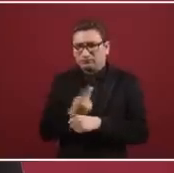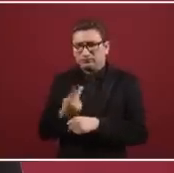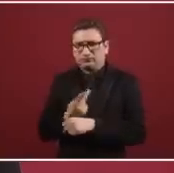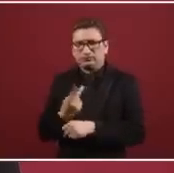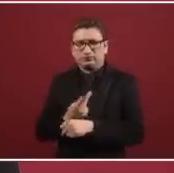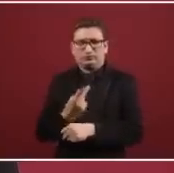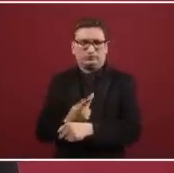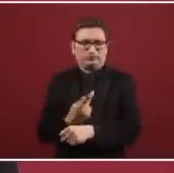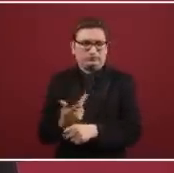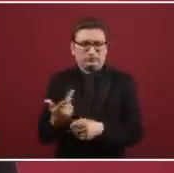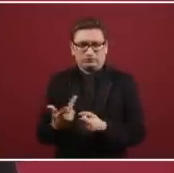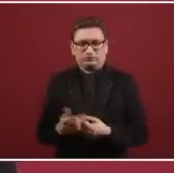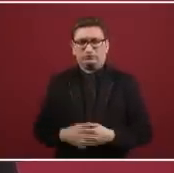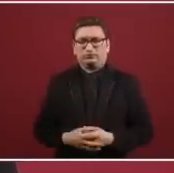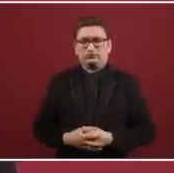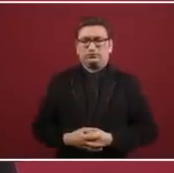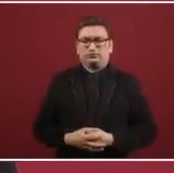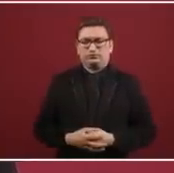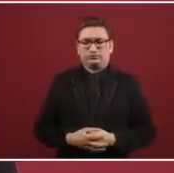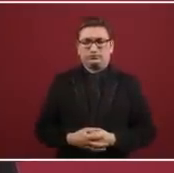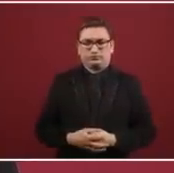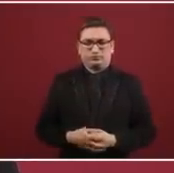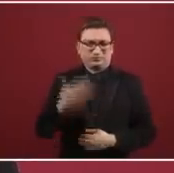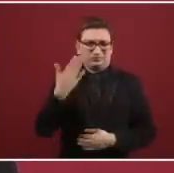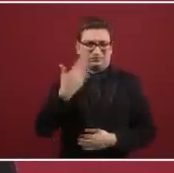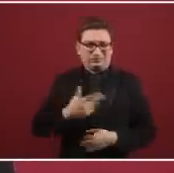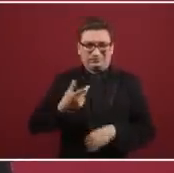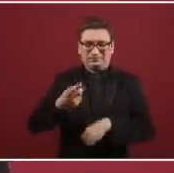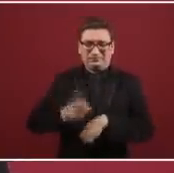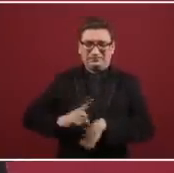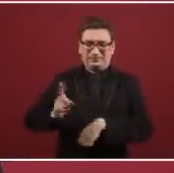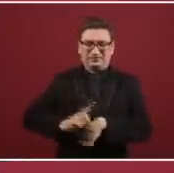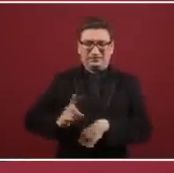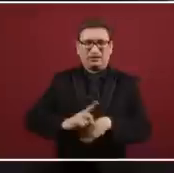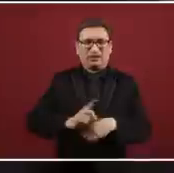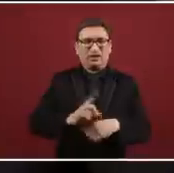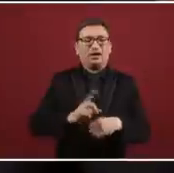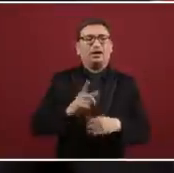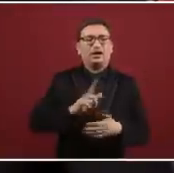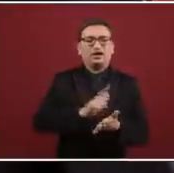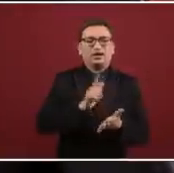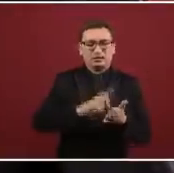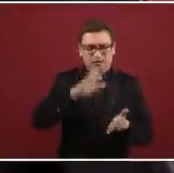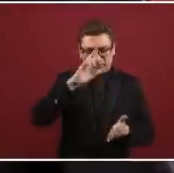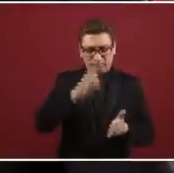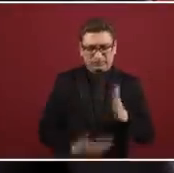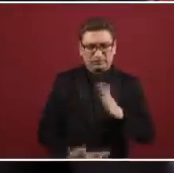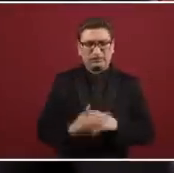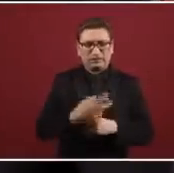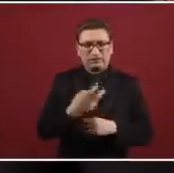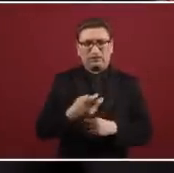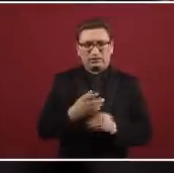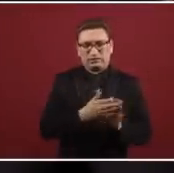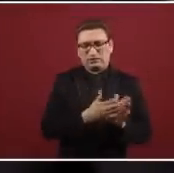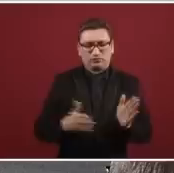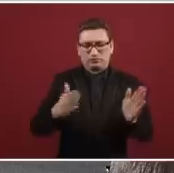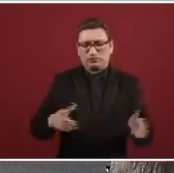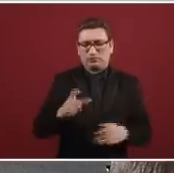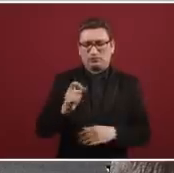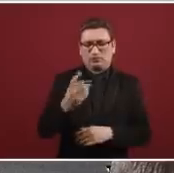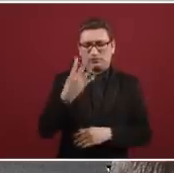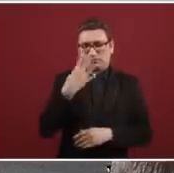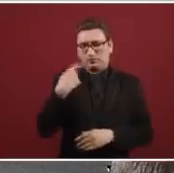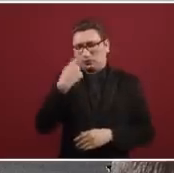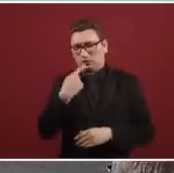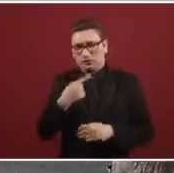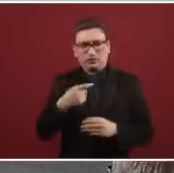el reporte de los delitos diarios que se cometen en las últimas 24 horas, en dónde,